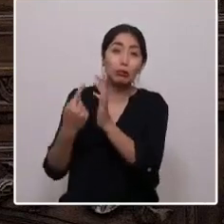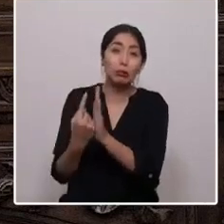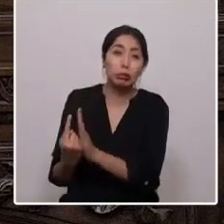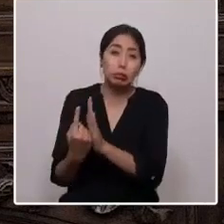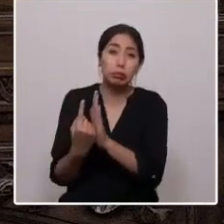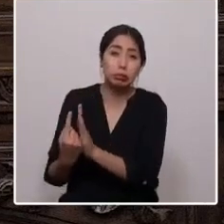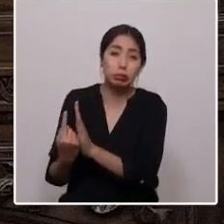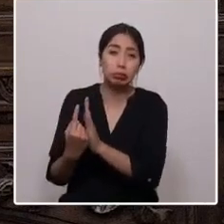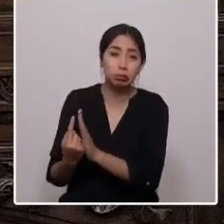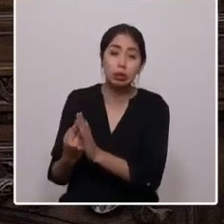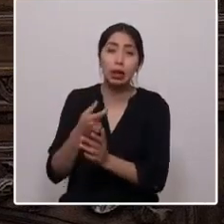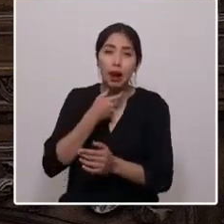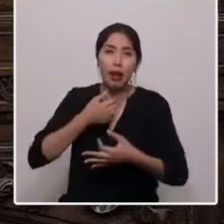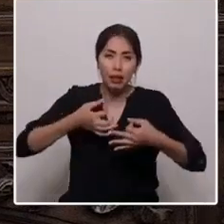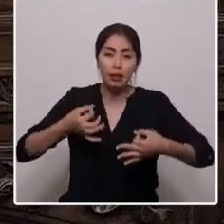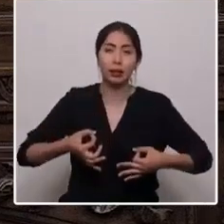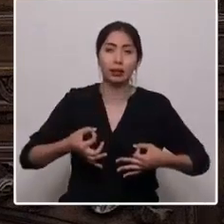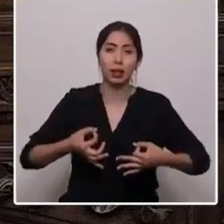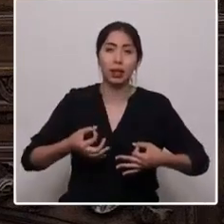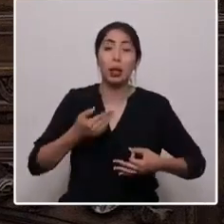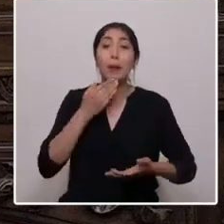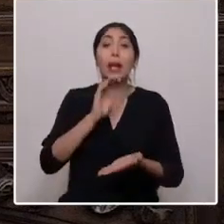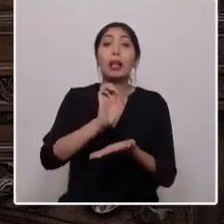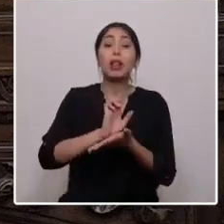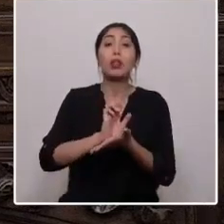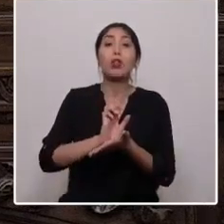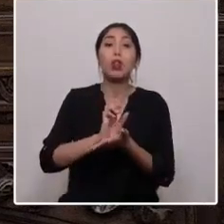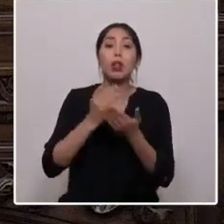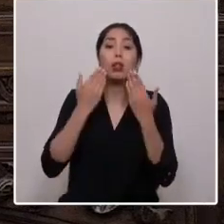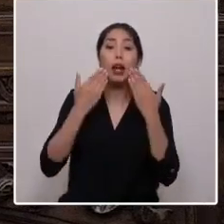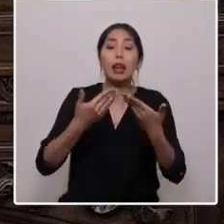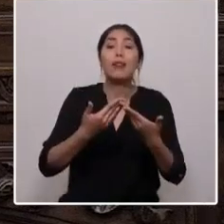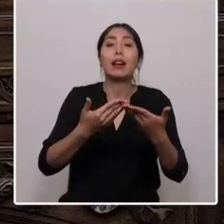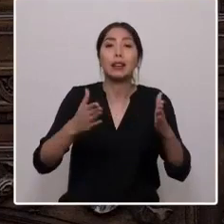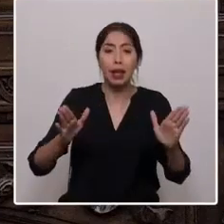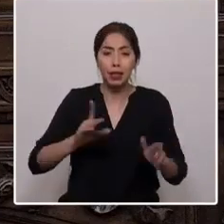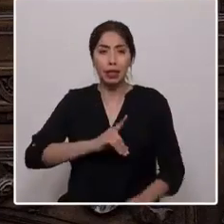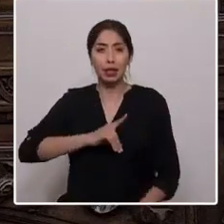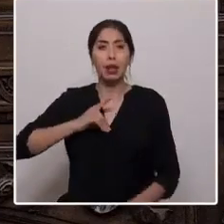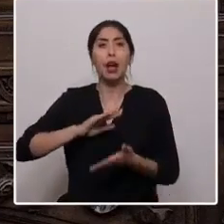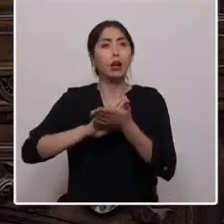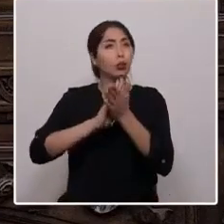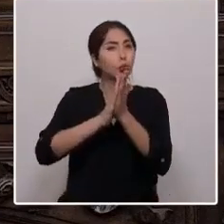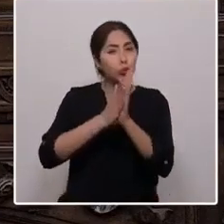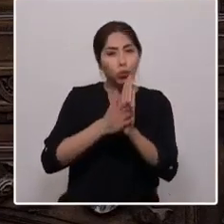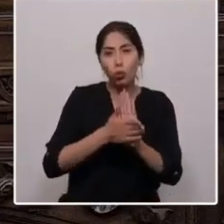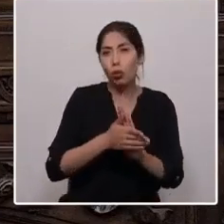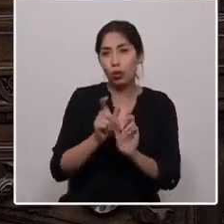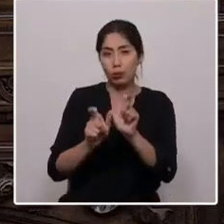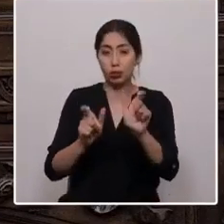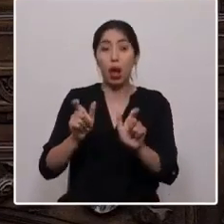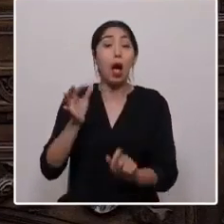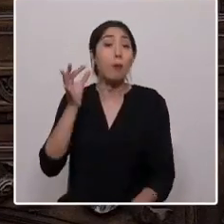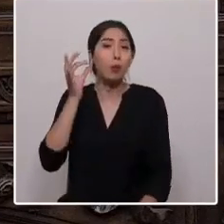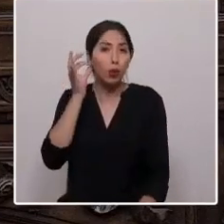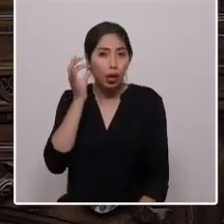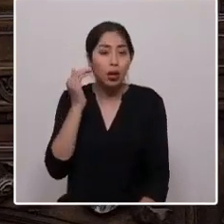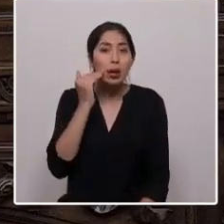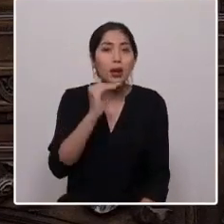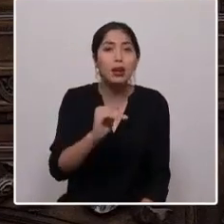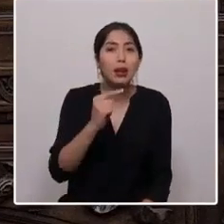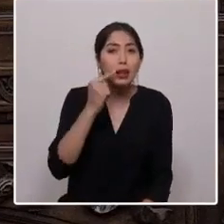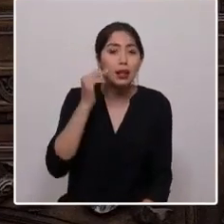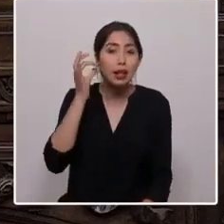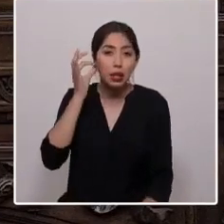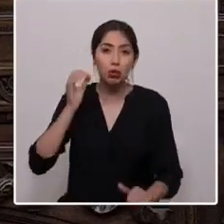será un estado de libertad y dignidad a todos y todas a las mujeres a los niños niñas y adolescentes a